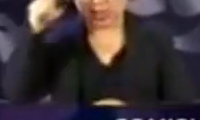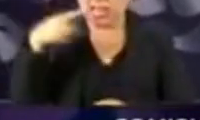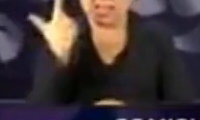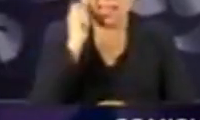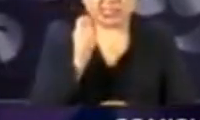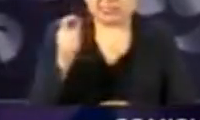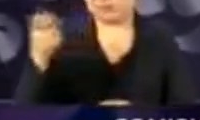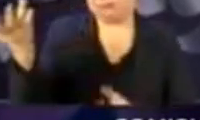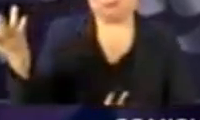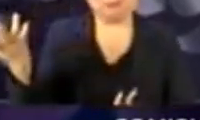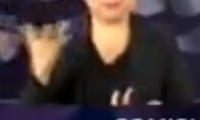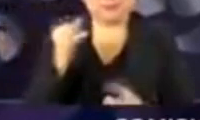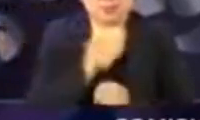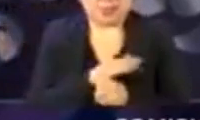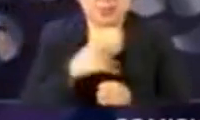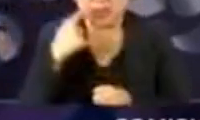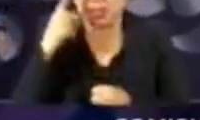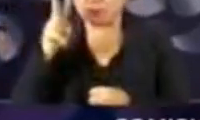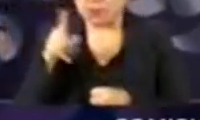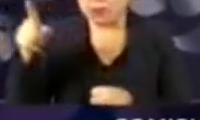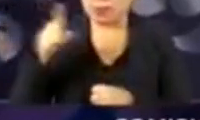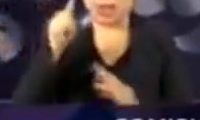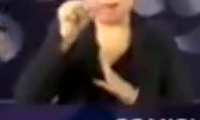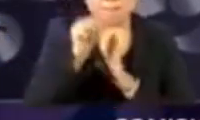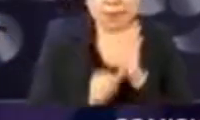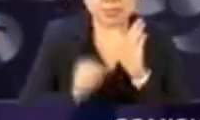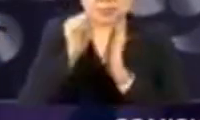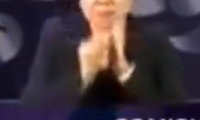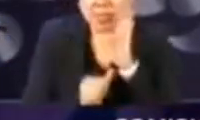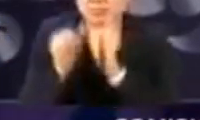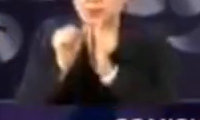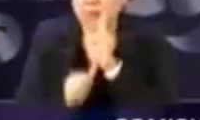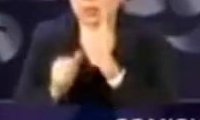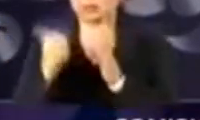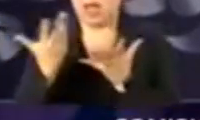aquí en esta estrategia